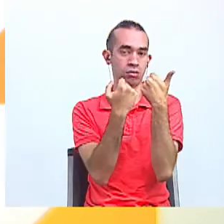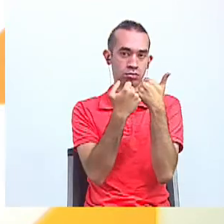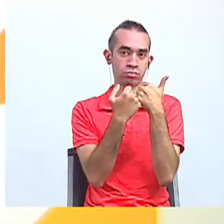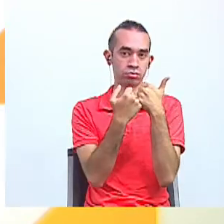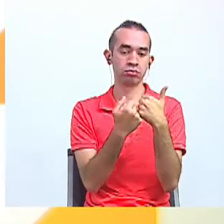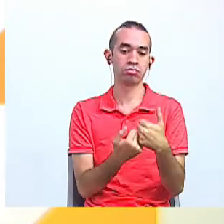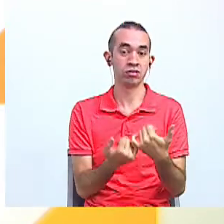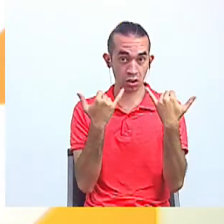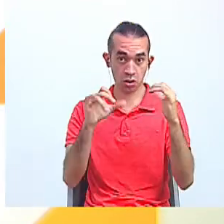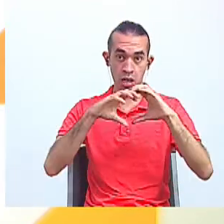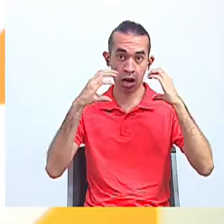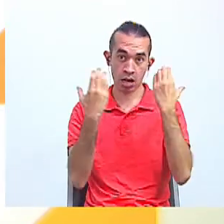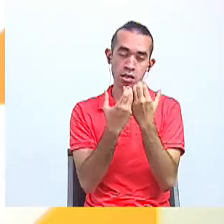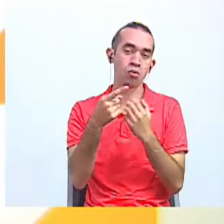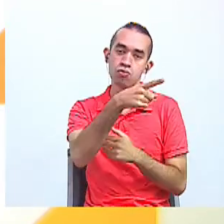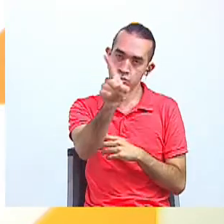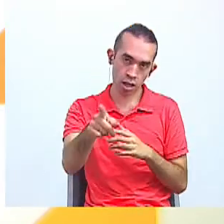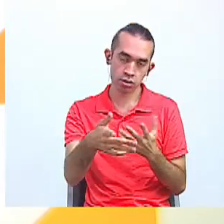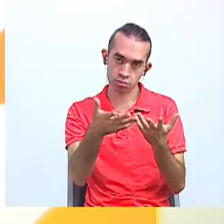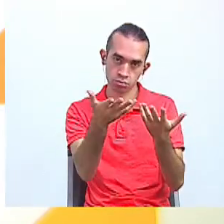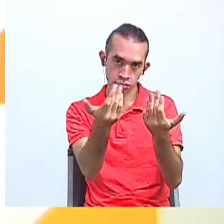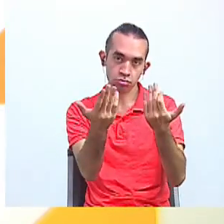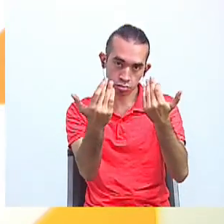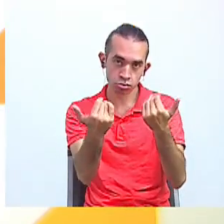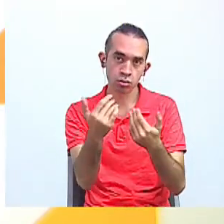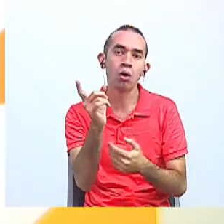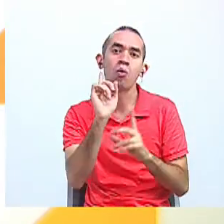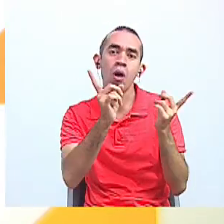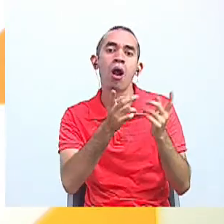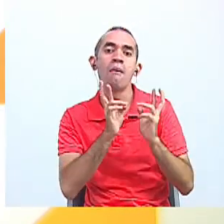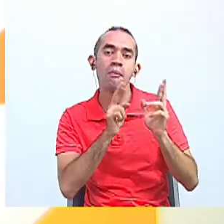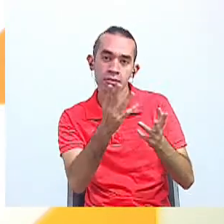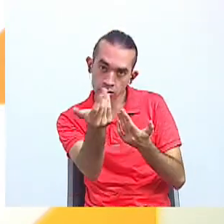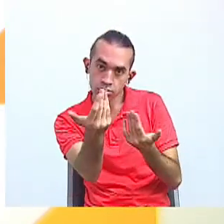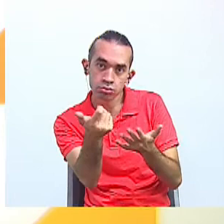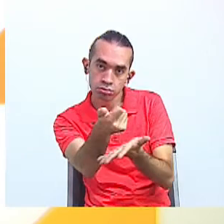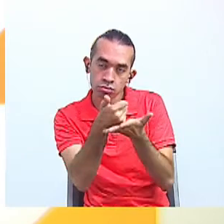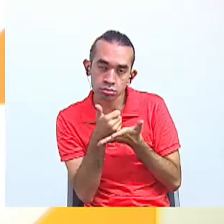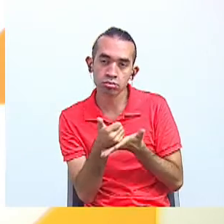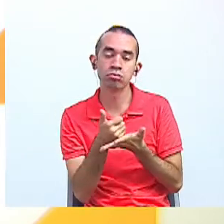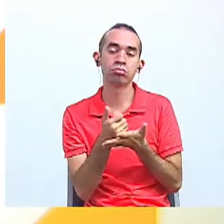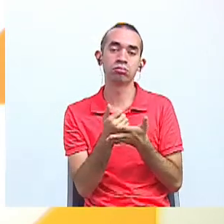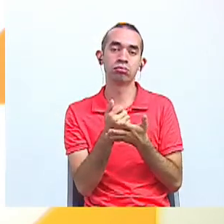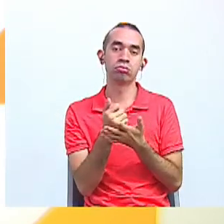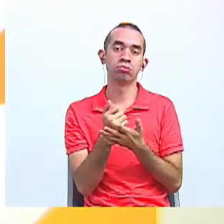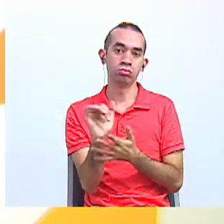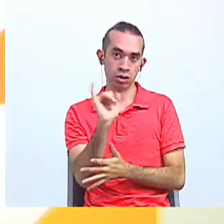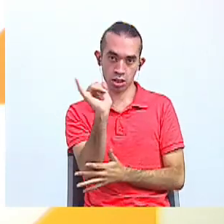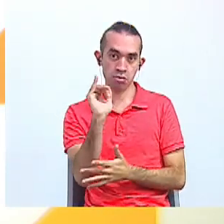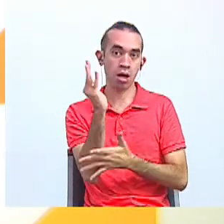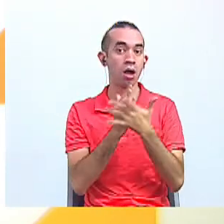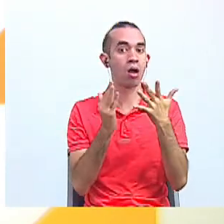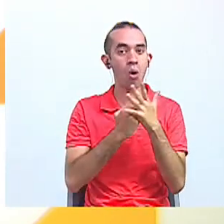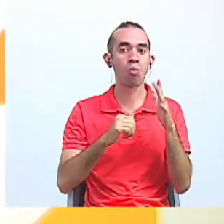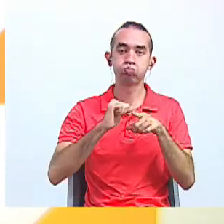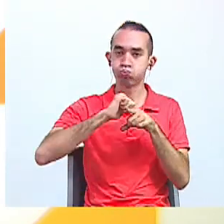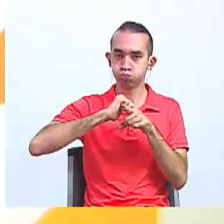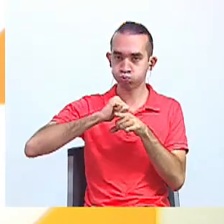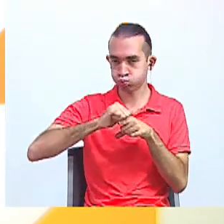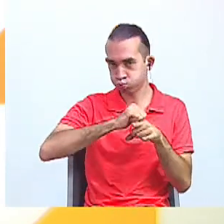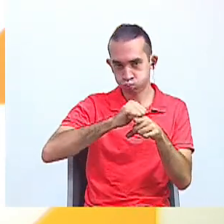esta clase me acompañen a encontrar la respuesta al reto y que también realicemos algunos